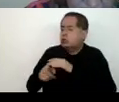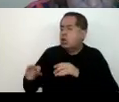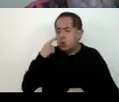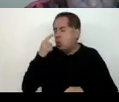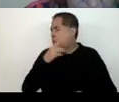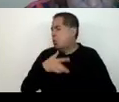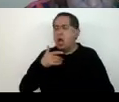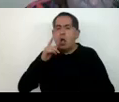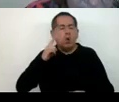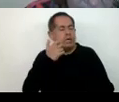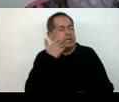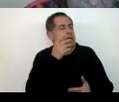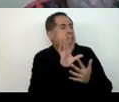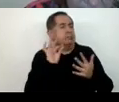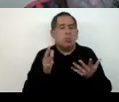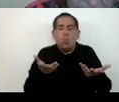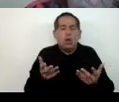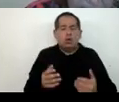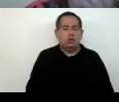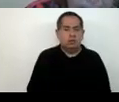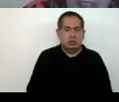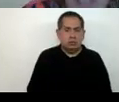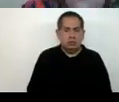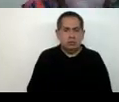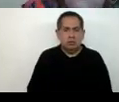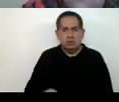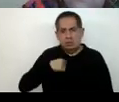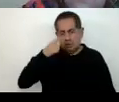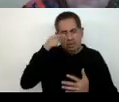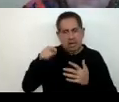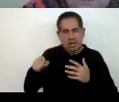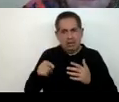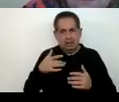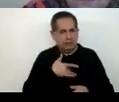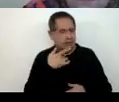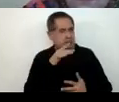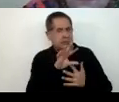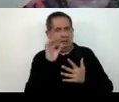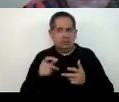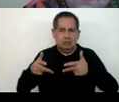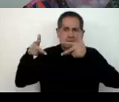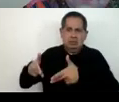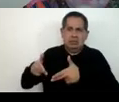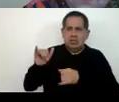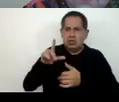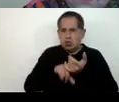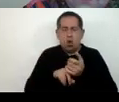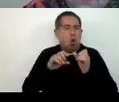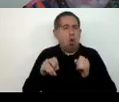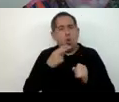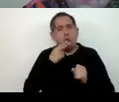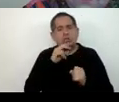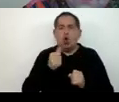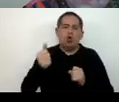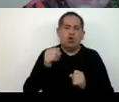la mujer? Supongo de elegibilidad para realizar la salpingoclasia o utilizar algún otro